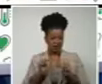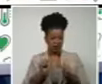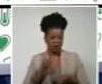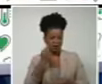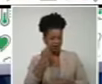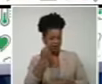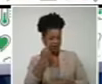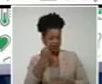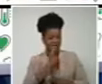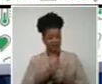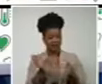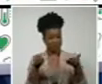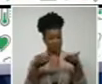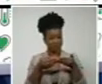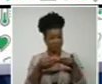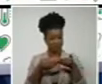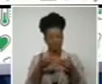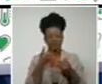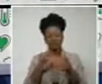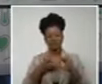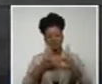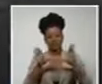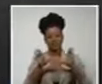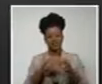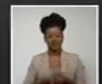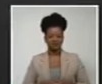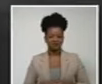despido esta transmisión. Muy buenos días para todos.